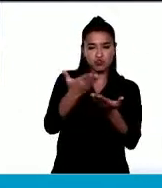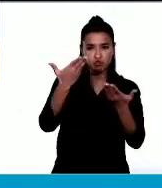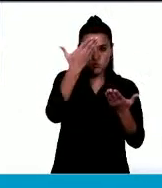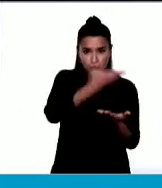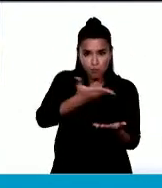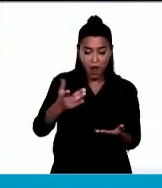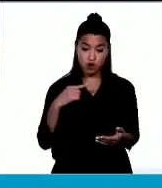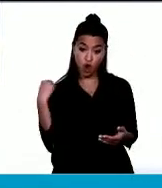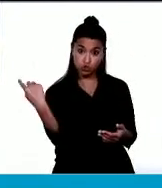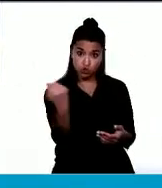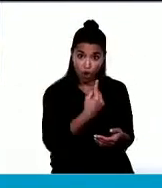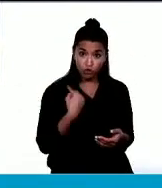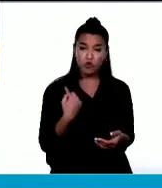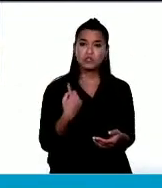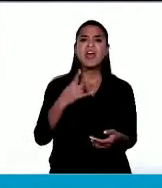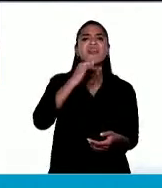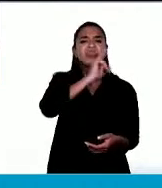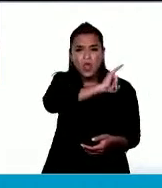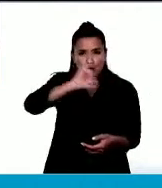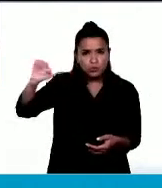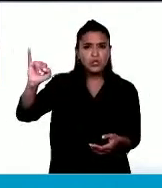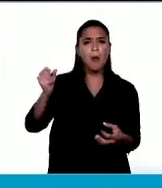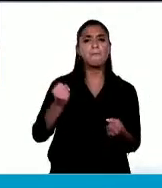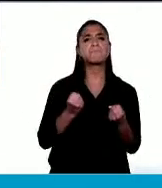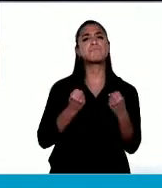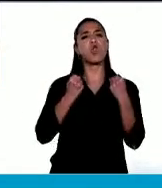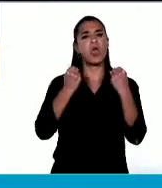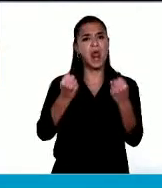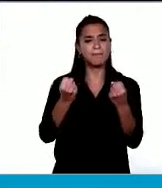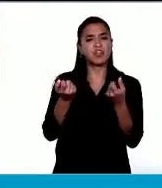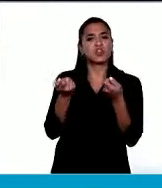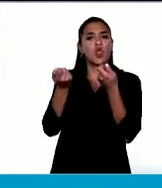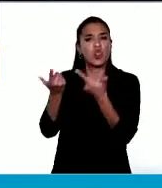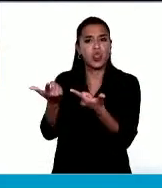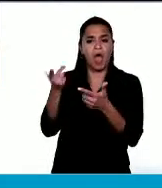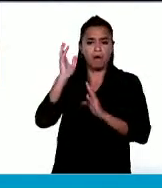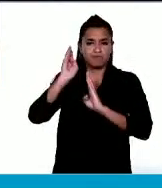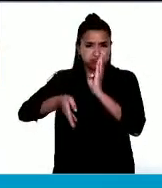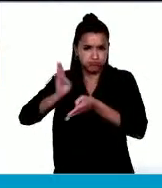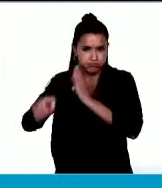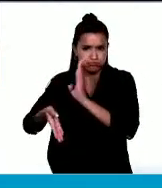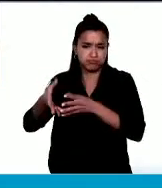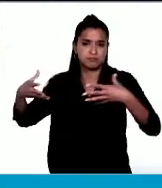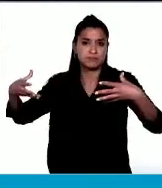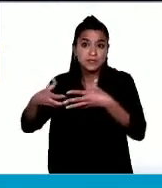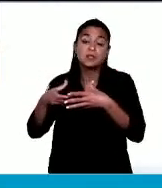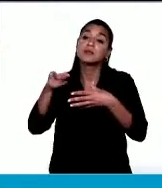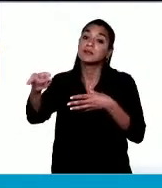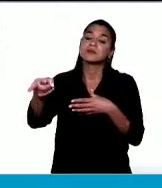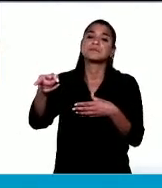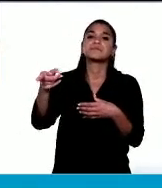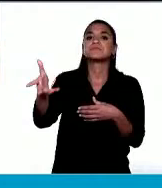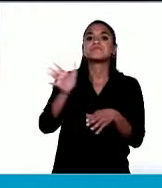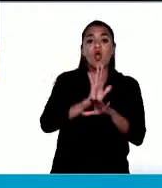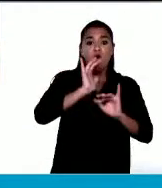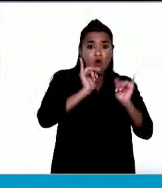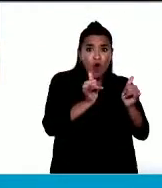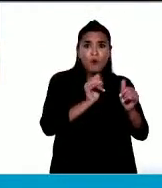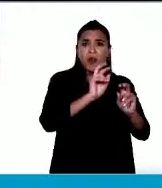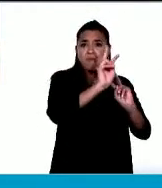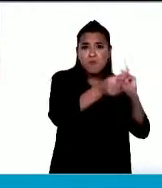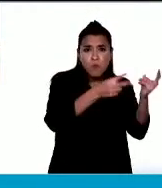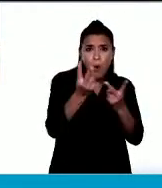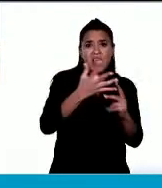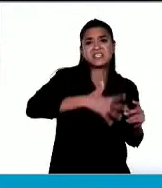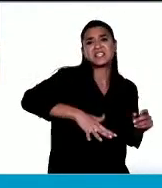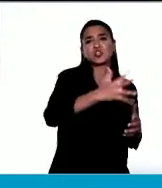este recinto denunciamos que el empoderamiento que se le hace a las fuerzas represivas se paga con la vida de jóvenes de los sectores